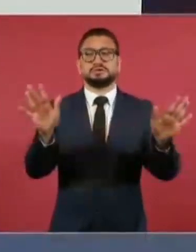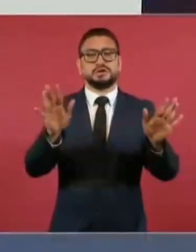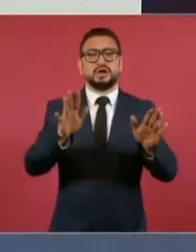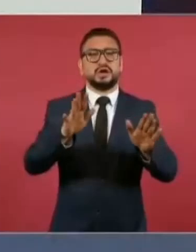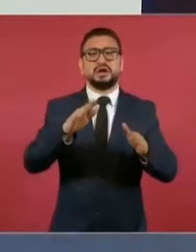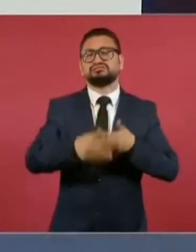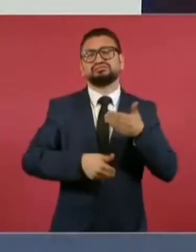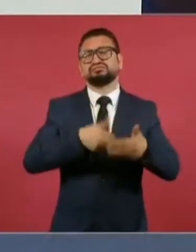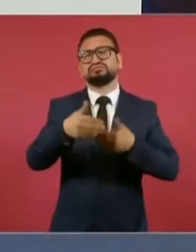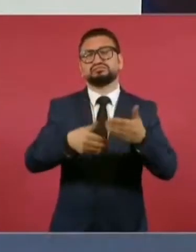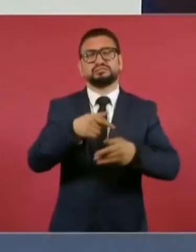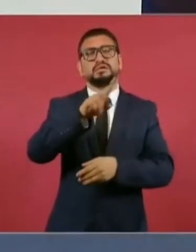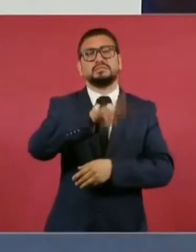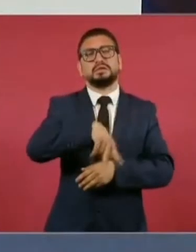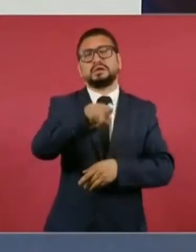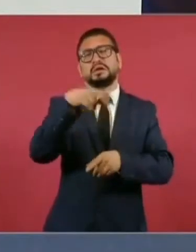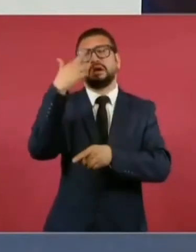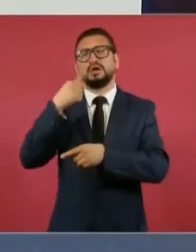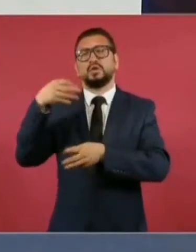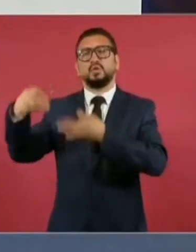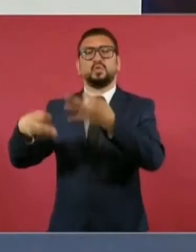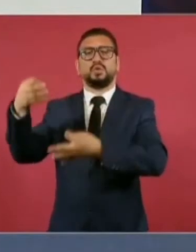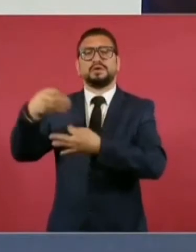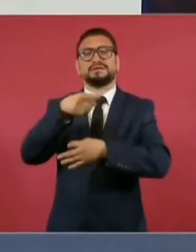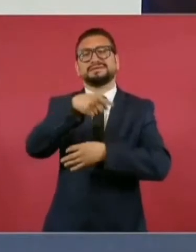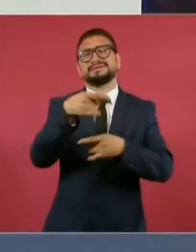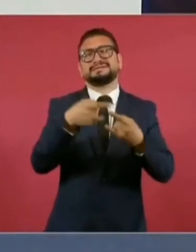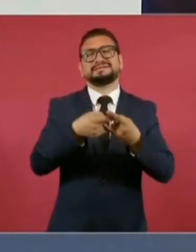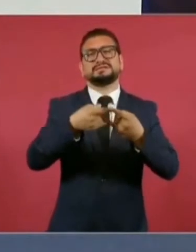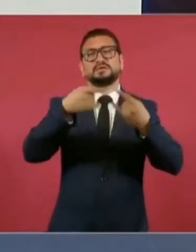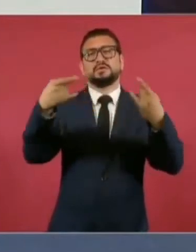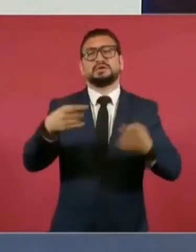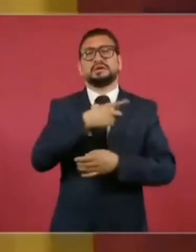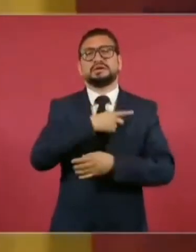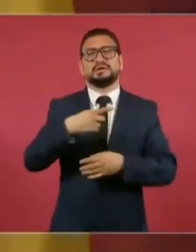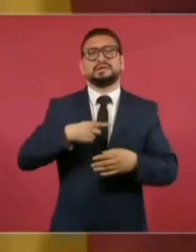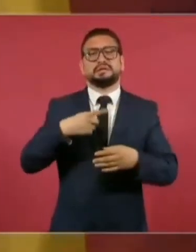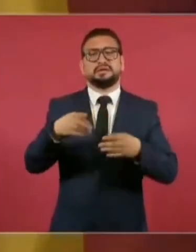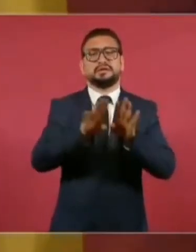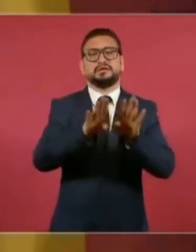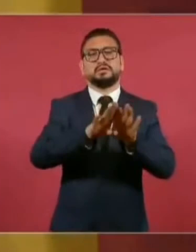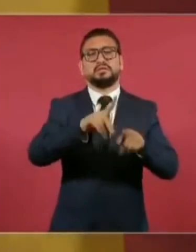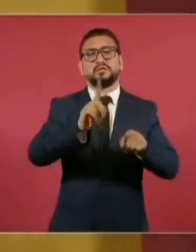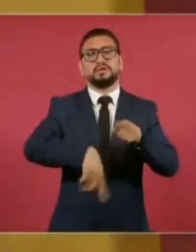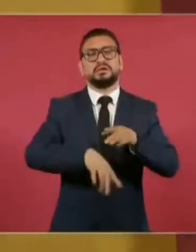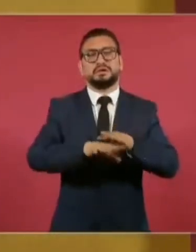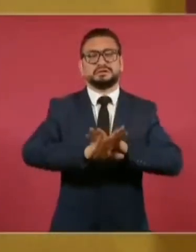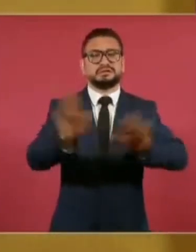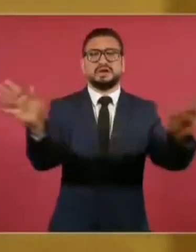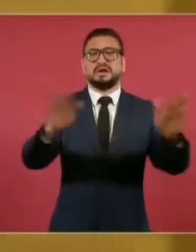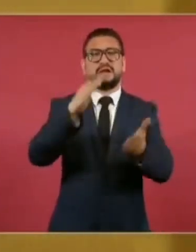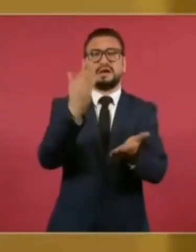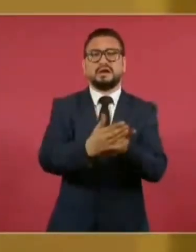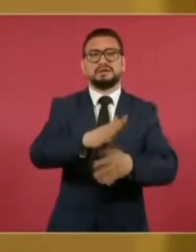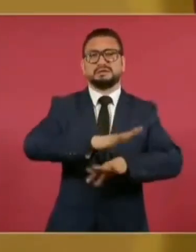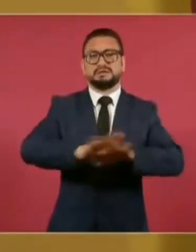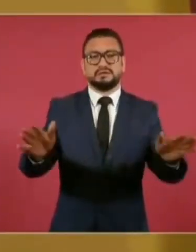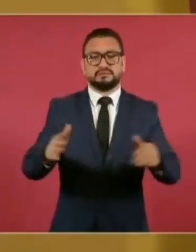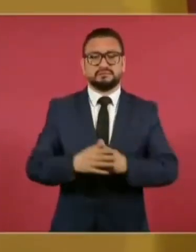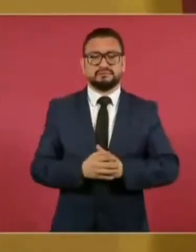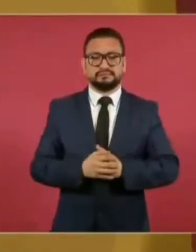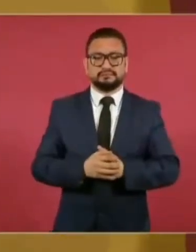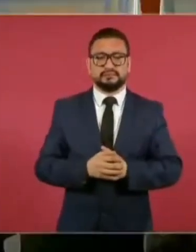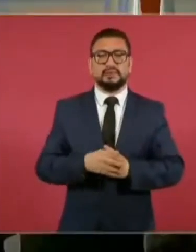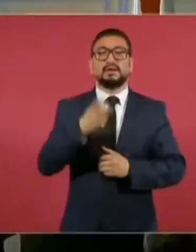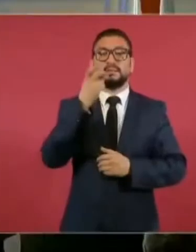sobreseimiento y le dieron la razón al juez de que ese caso debería ser sobreseído, debería ser acabado más bien.